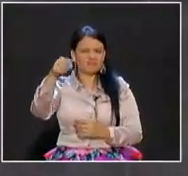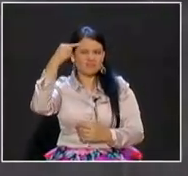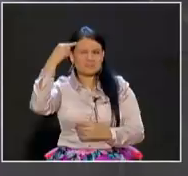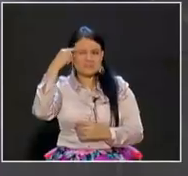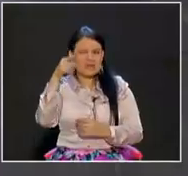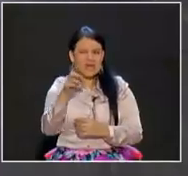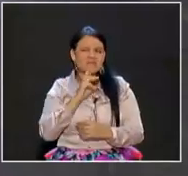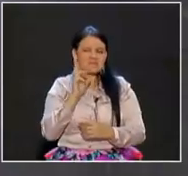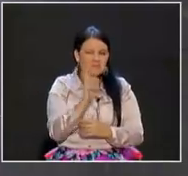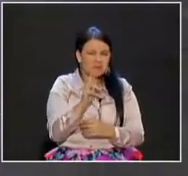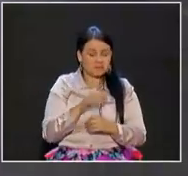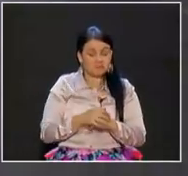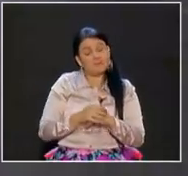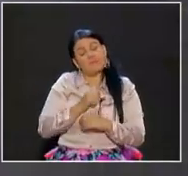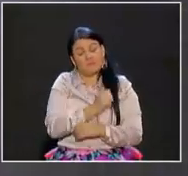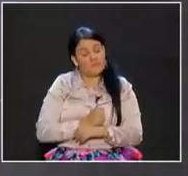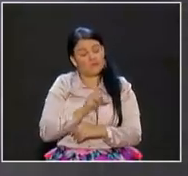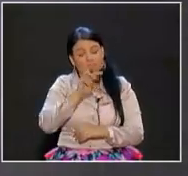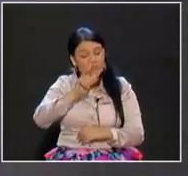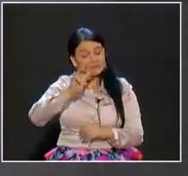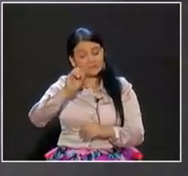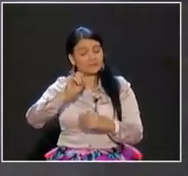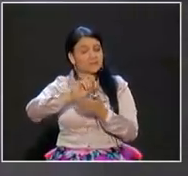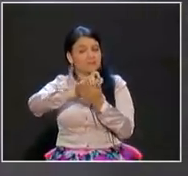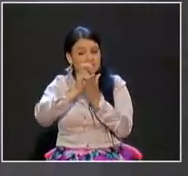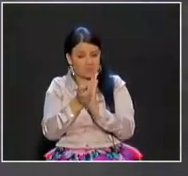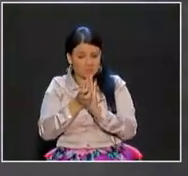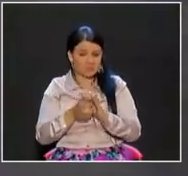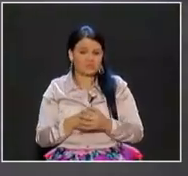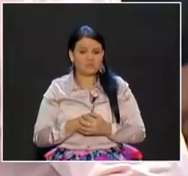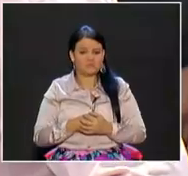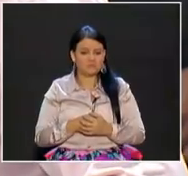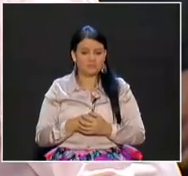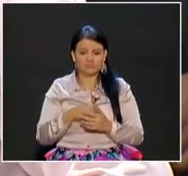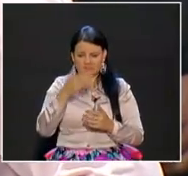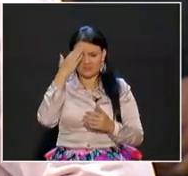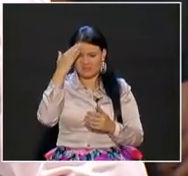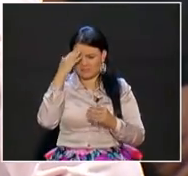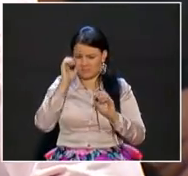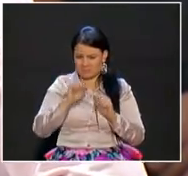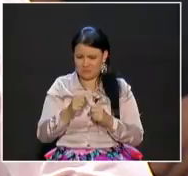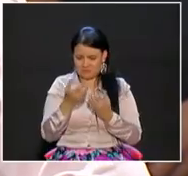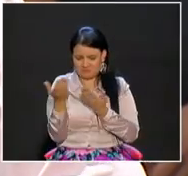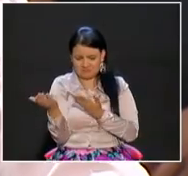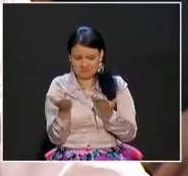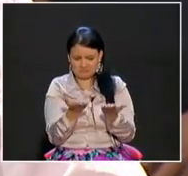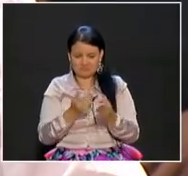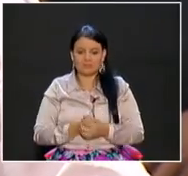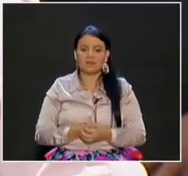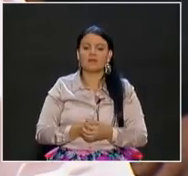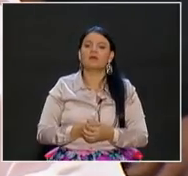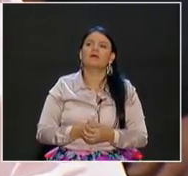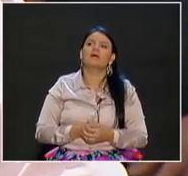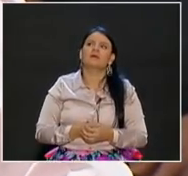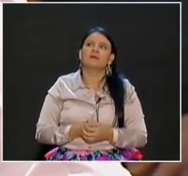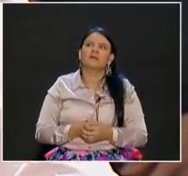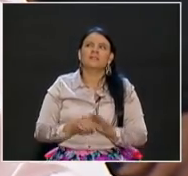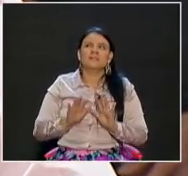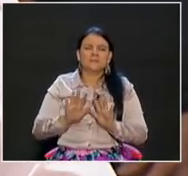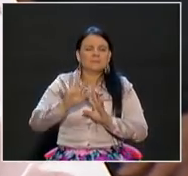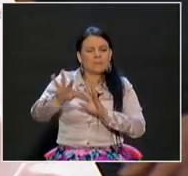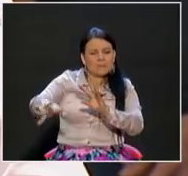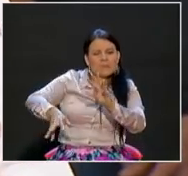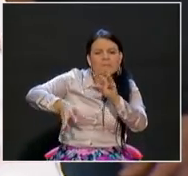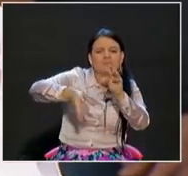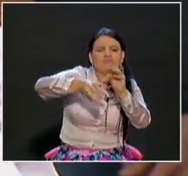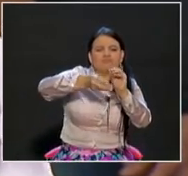30 segundos recuerden que pueden estar sentados en cualquier parte de nuestro set si yo creo que hay que complementar algo a lo que